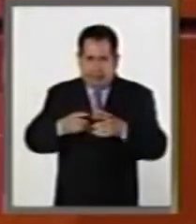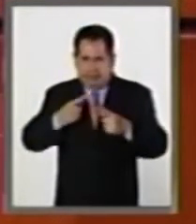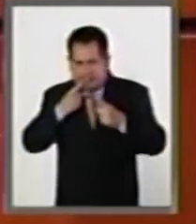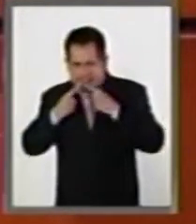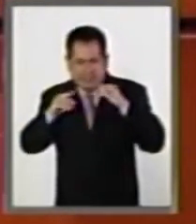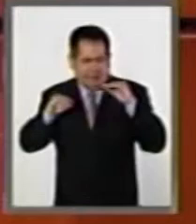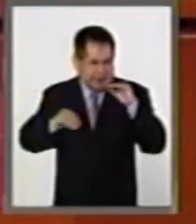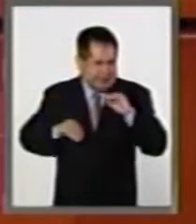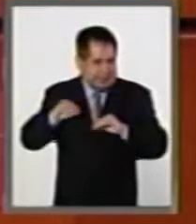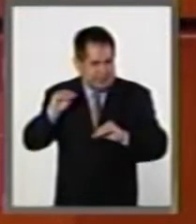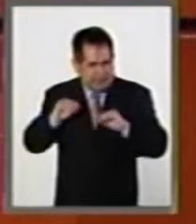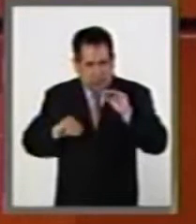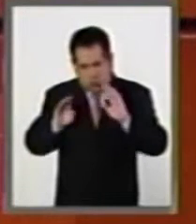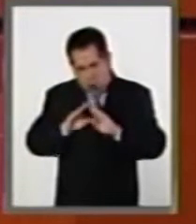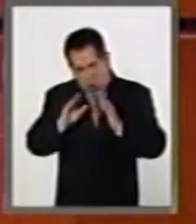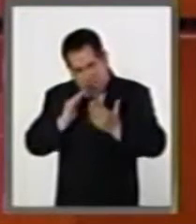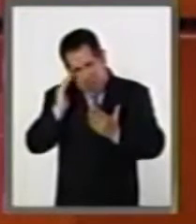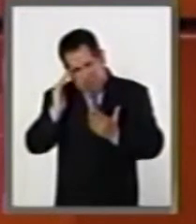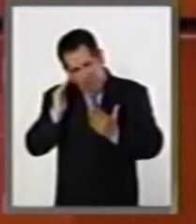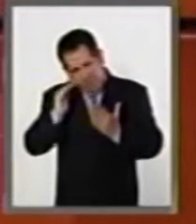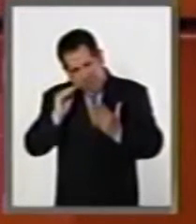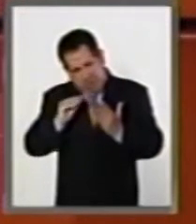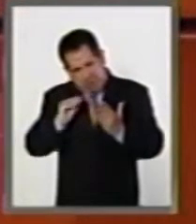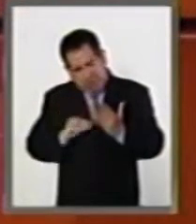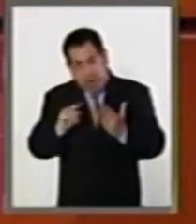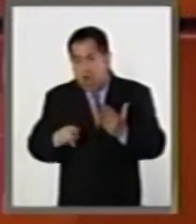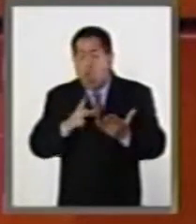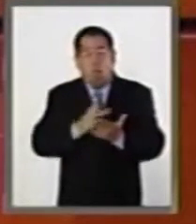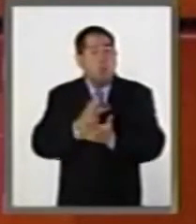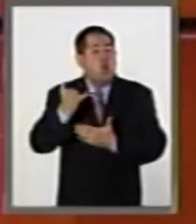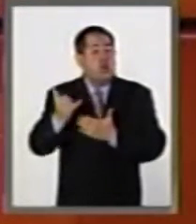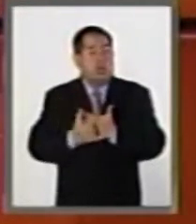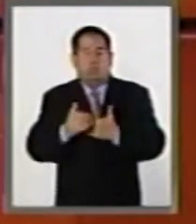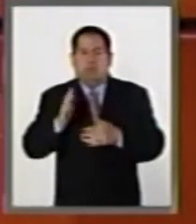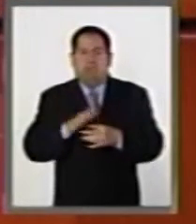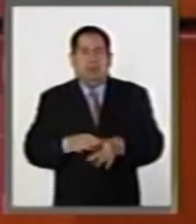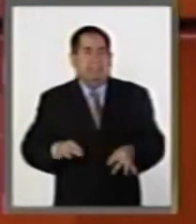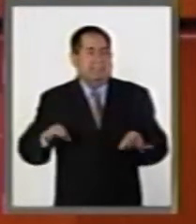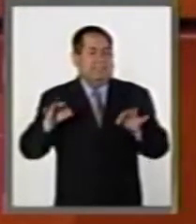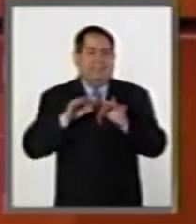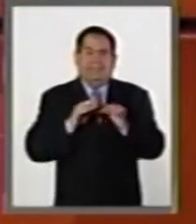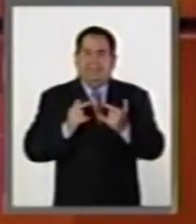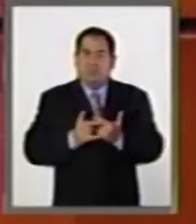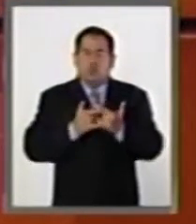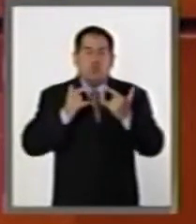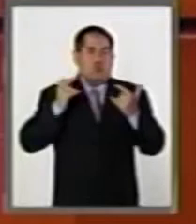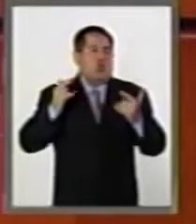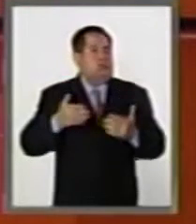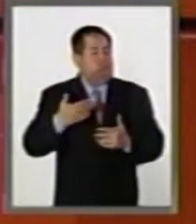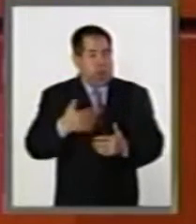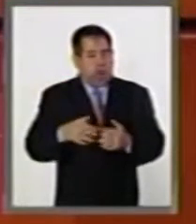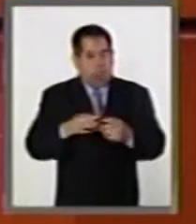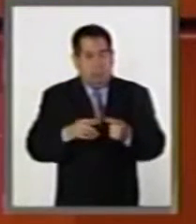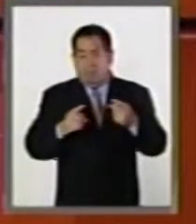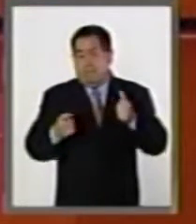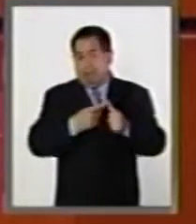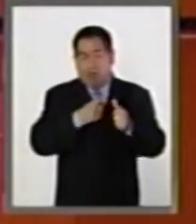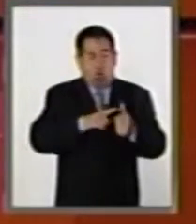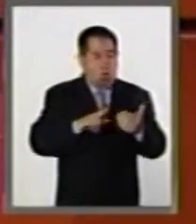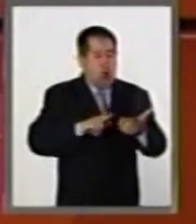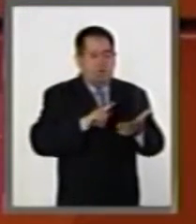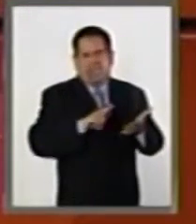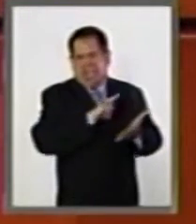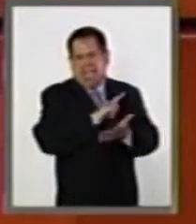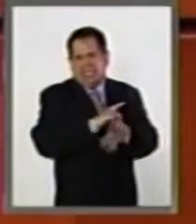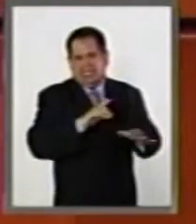de diseñar uno de los proyectos legislativos más trascendentes después de las reformas